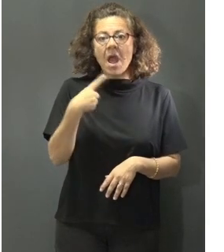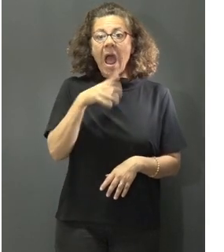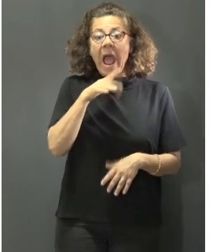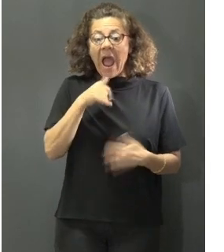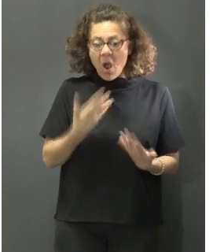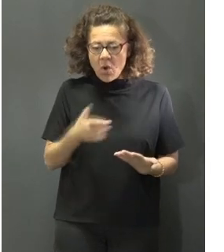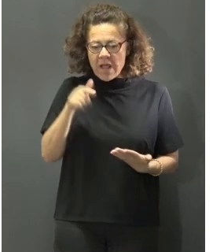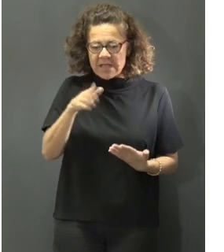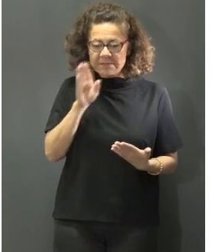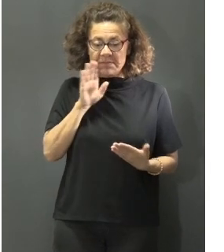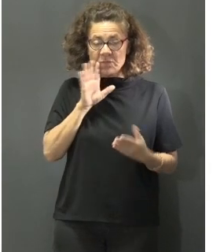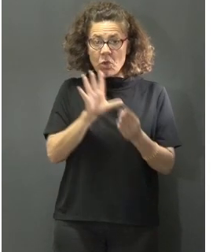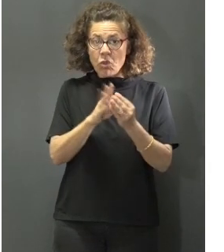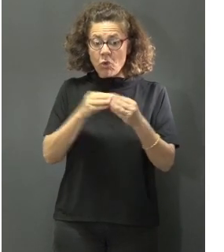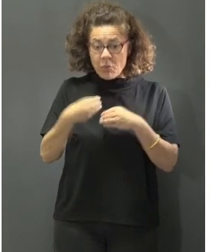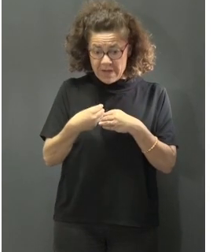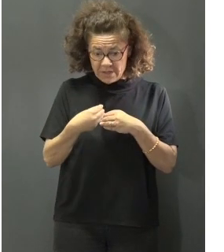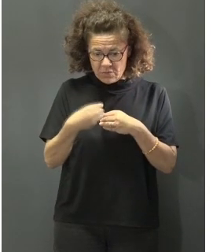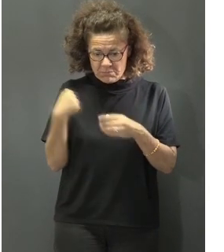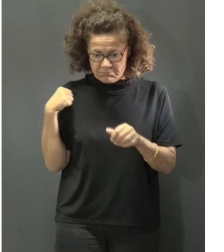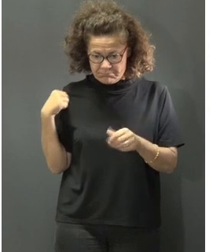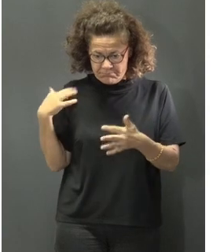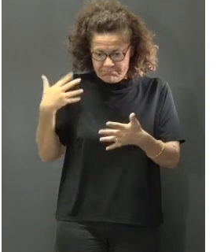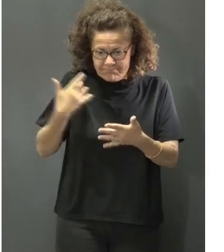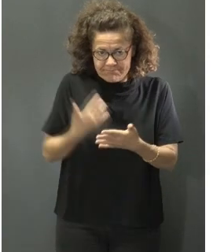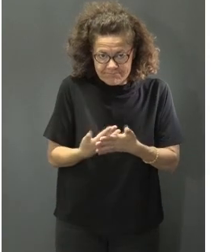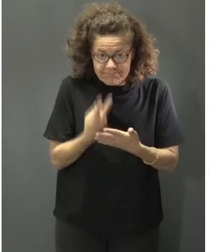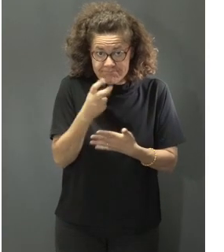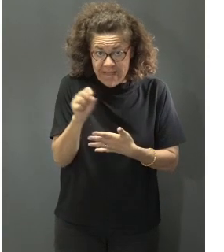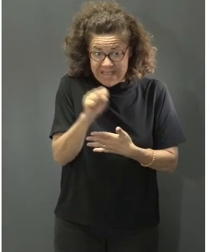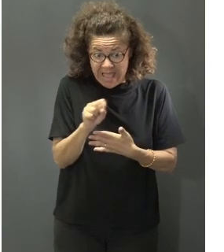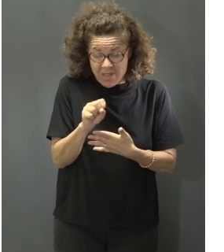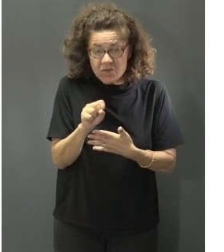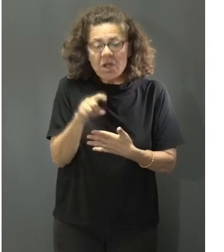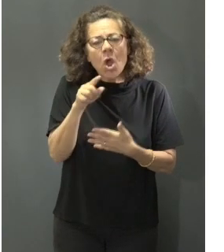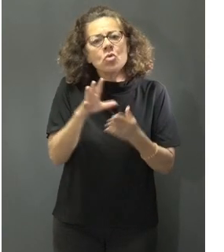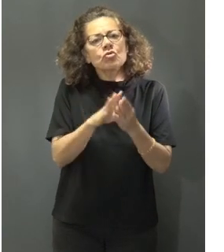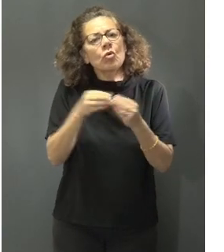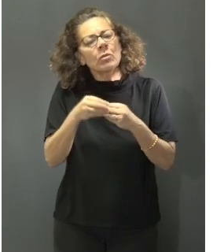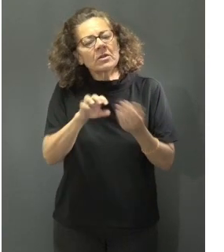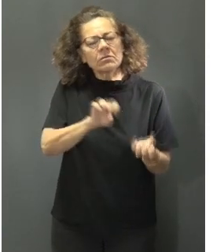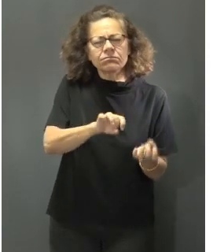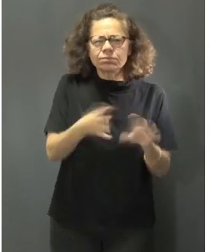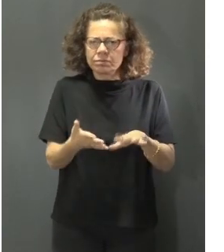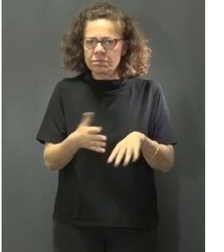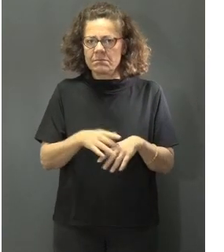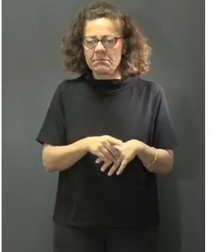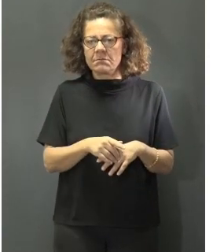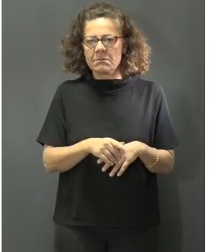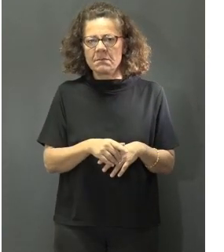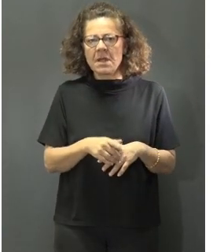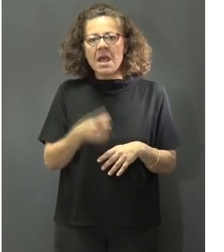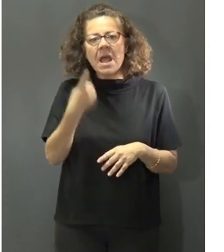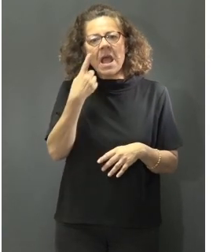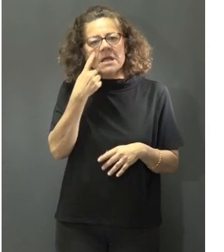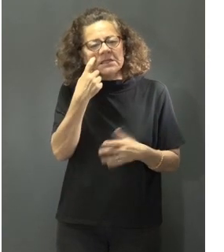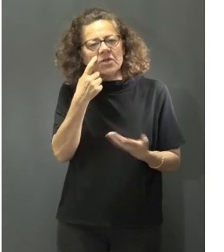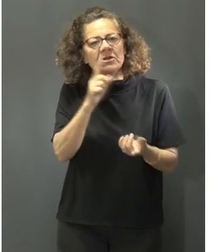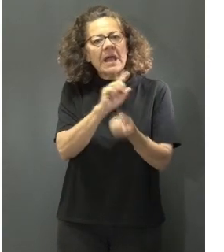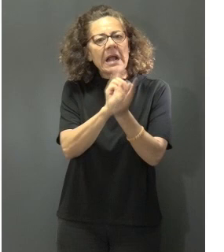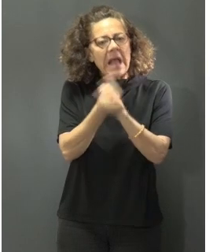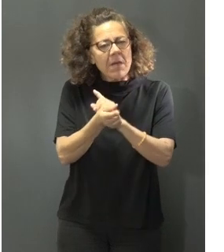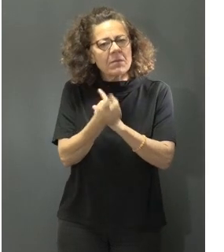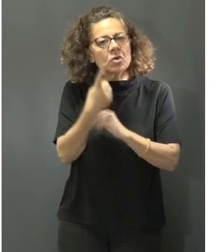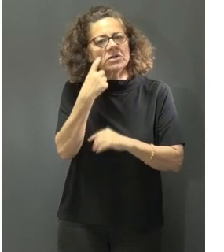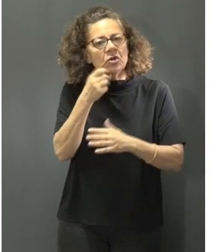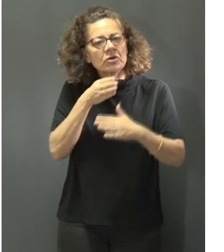ahora ese documento 20 años después en otro documento muy similar, ¿se ve un cambio, se ve un